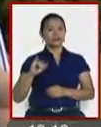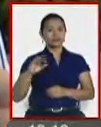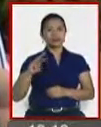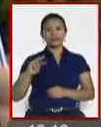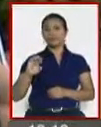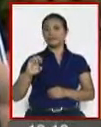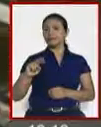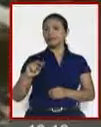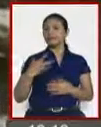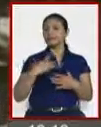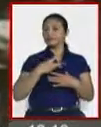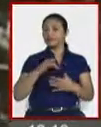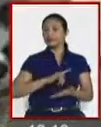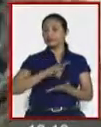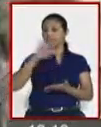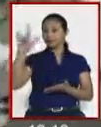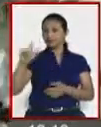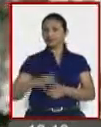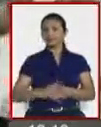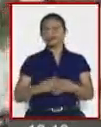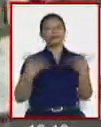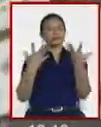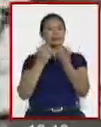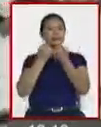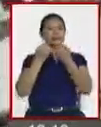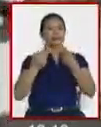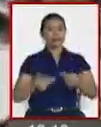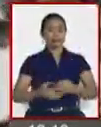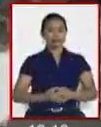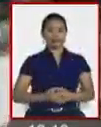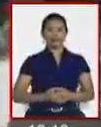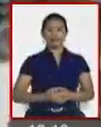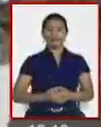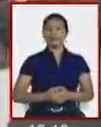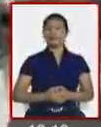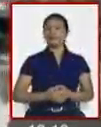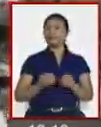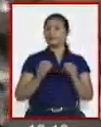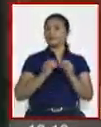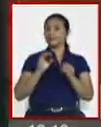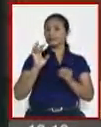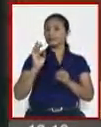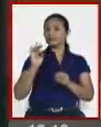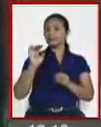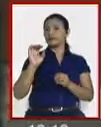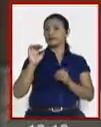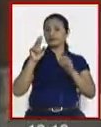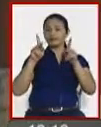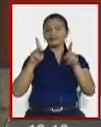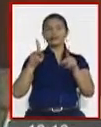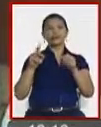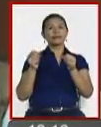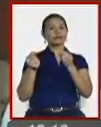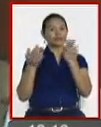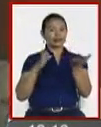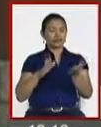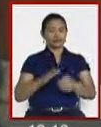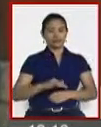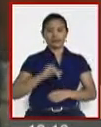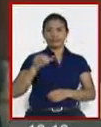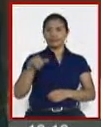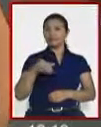dedicaba a volar. A consecuencia de este fatal accidente, donde lastimosamente más de 70 personas perdieron la vida en Colombia, Jimena